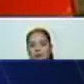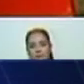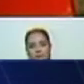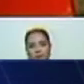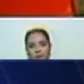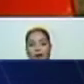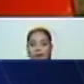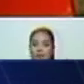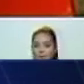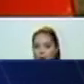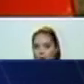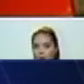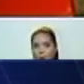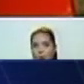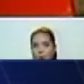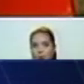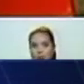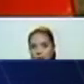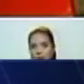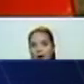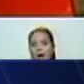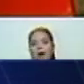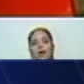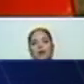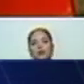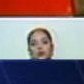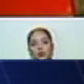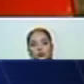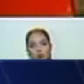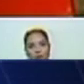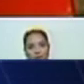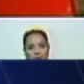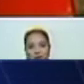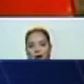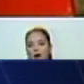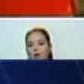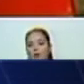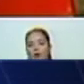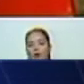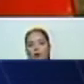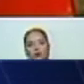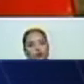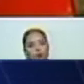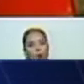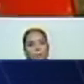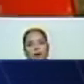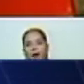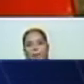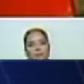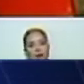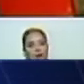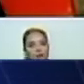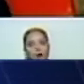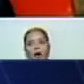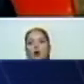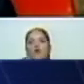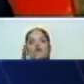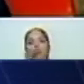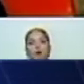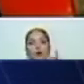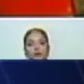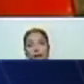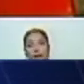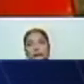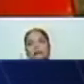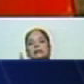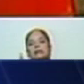de economía productiva, en materia de estudios universitarios, en materia ambiental, en los foros internacionales, y